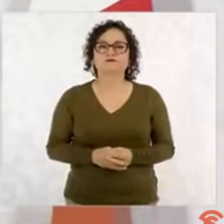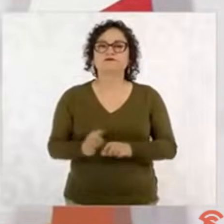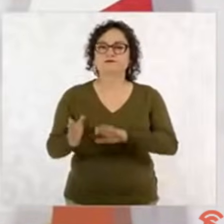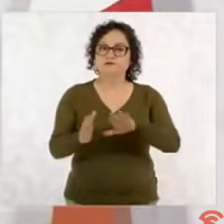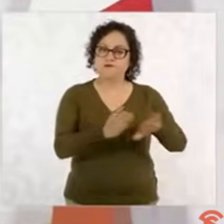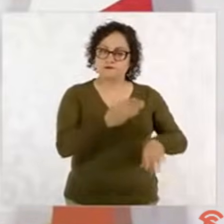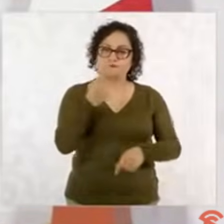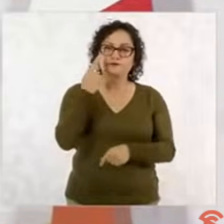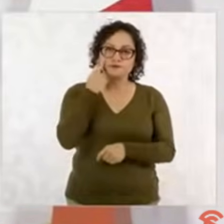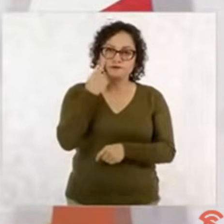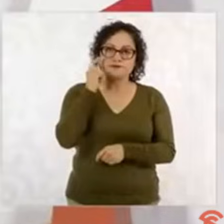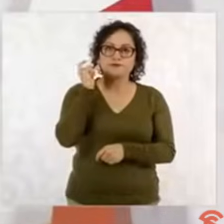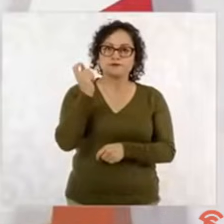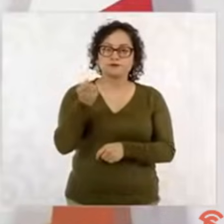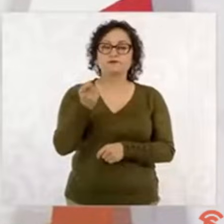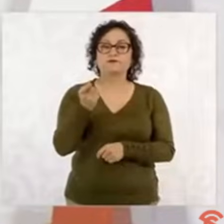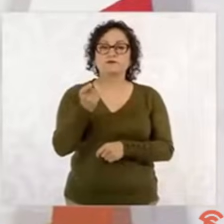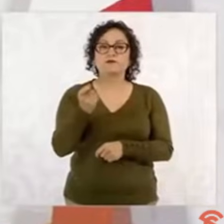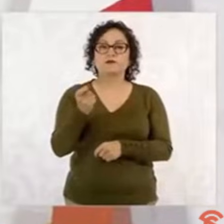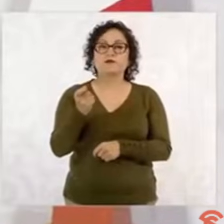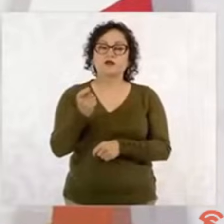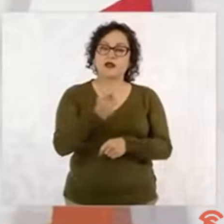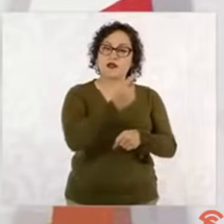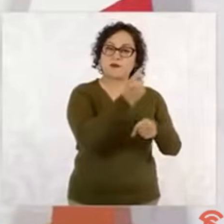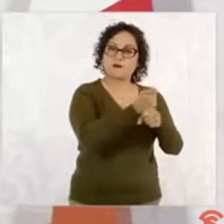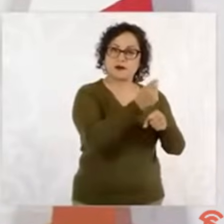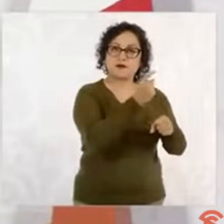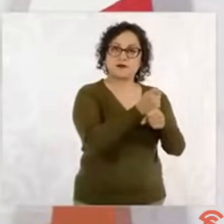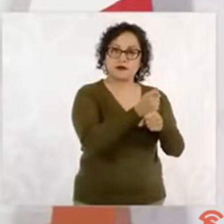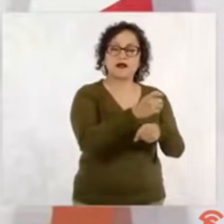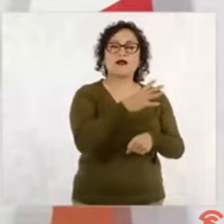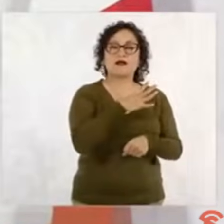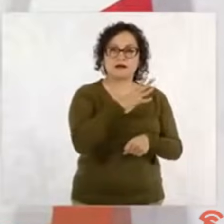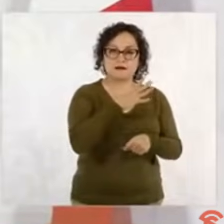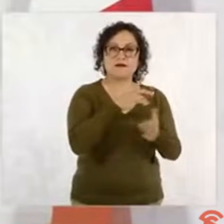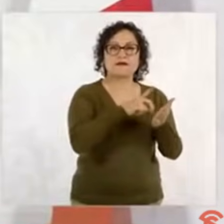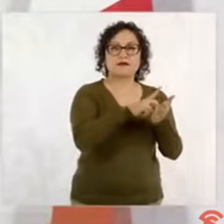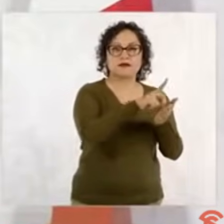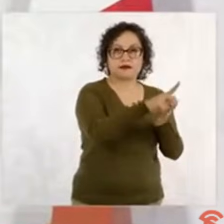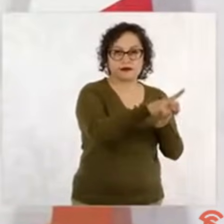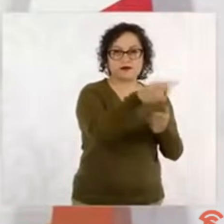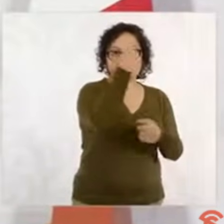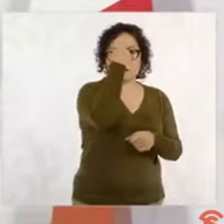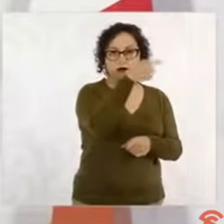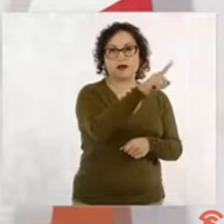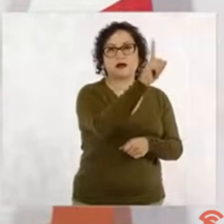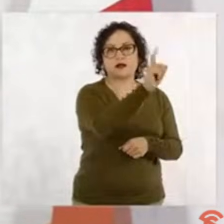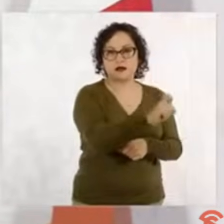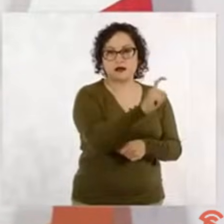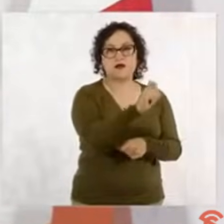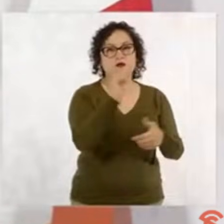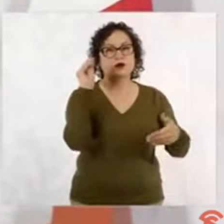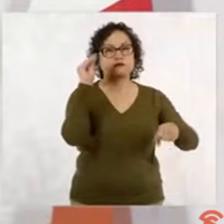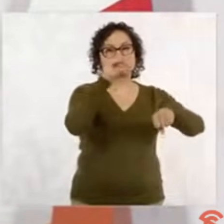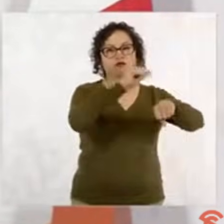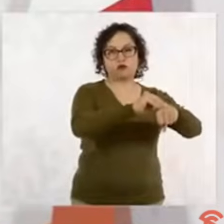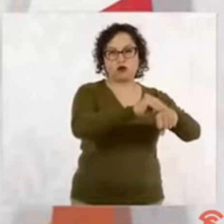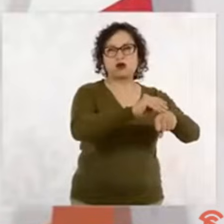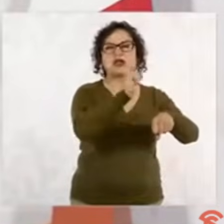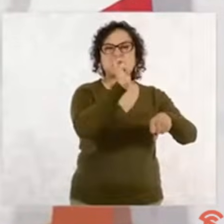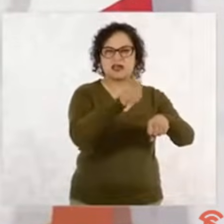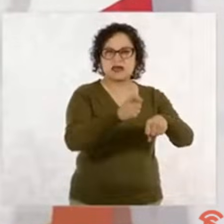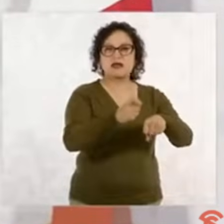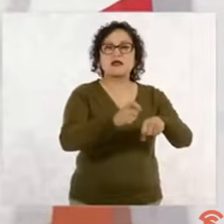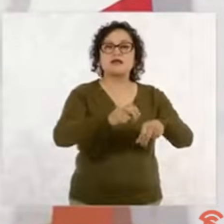primera establece las bases, como ya lo comenté, para garantizar el derecho humano al agua. Se definen las competencias, que es un tema muy importante entre los 3